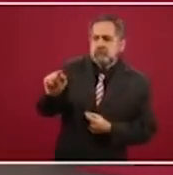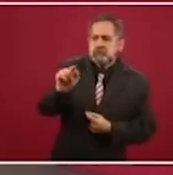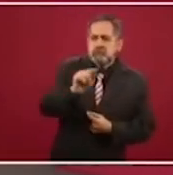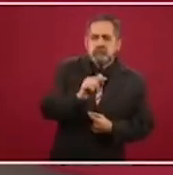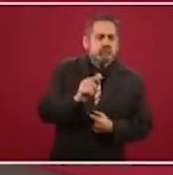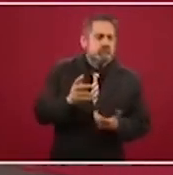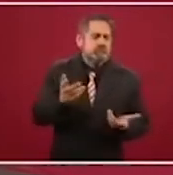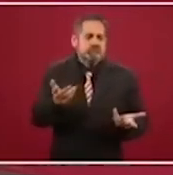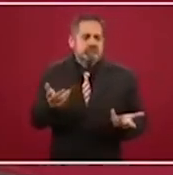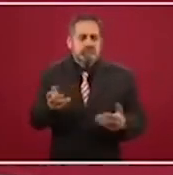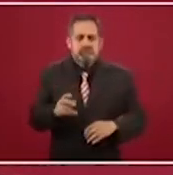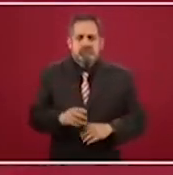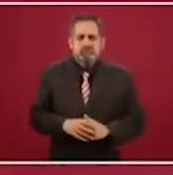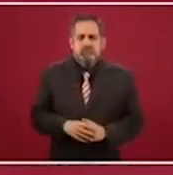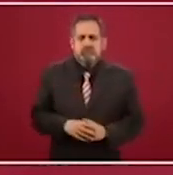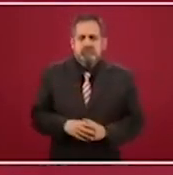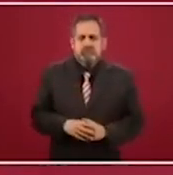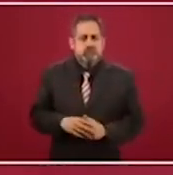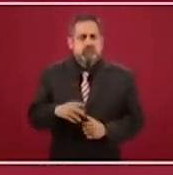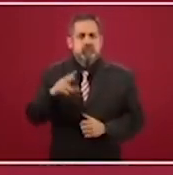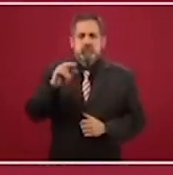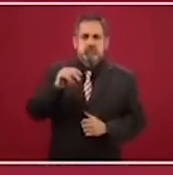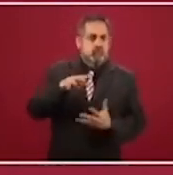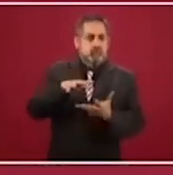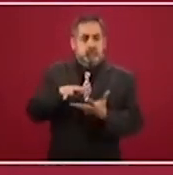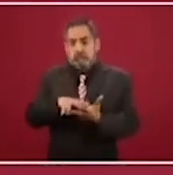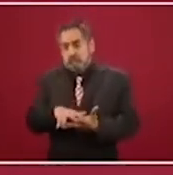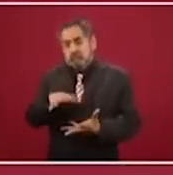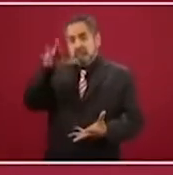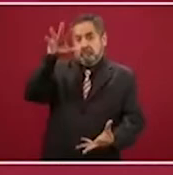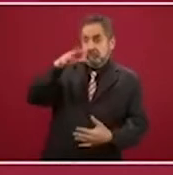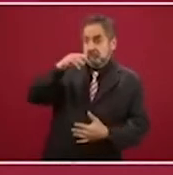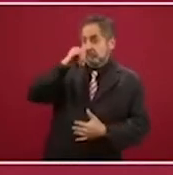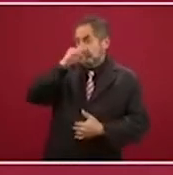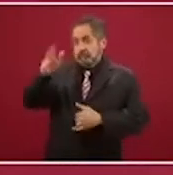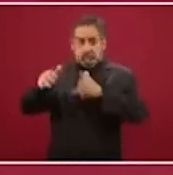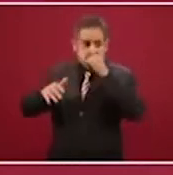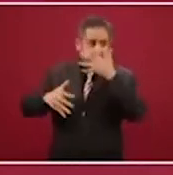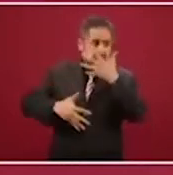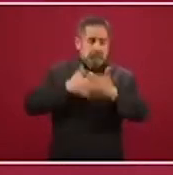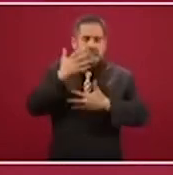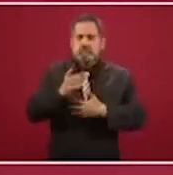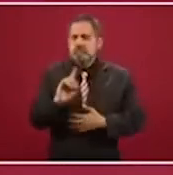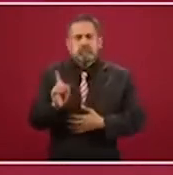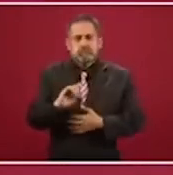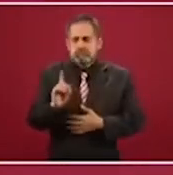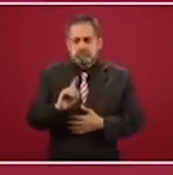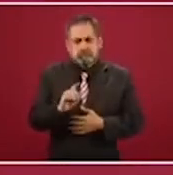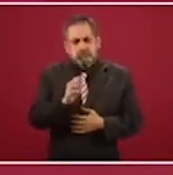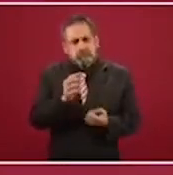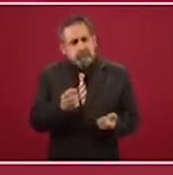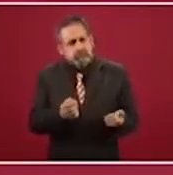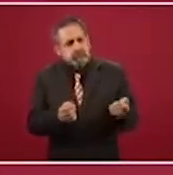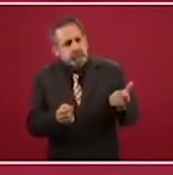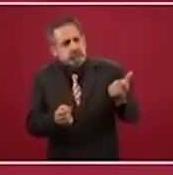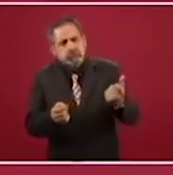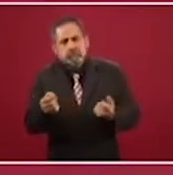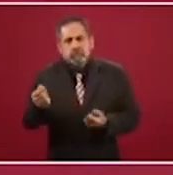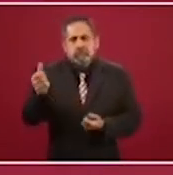de la inmensa mayoría de las participantes. Grupos